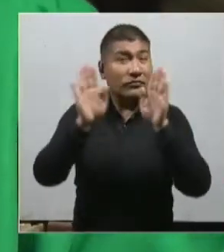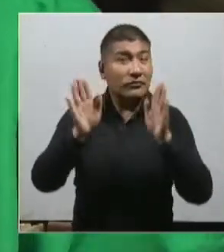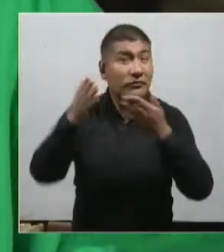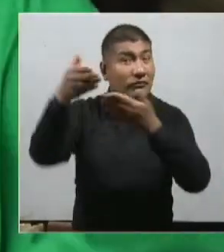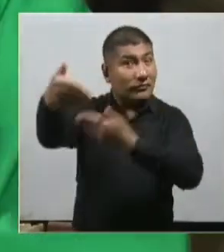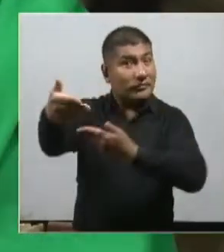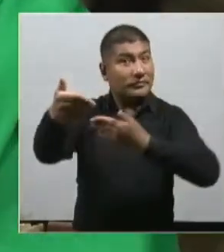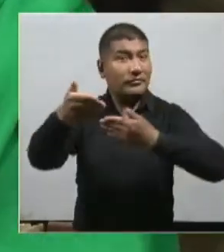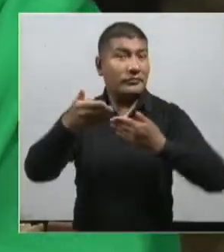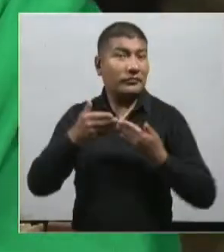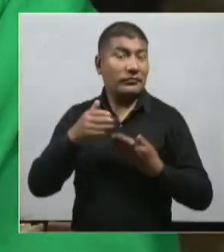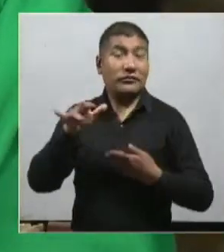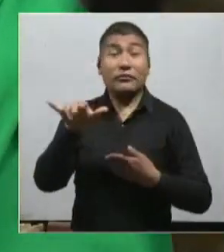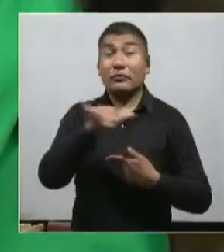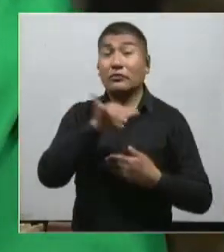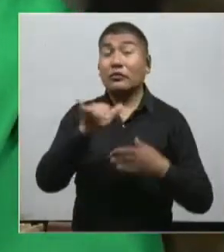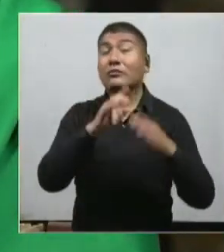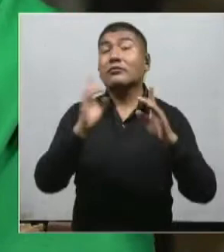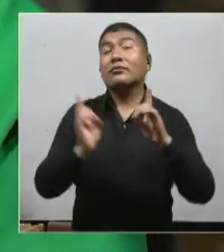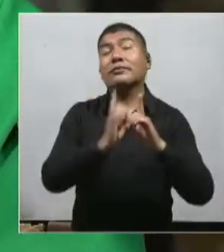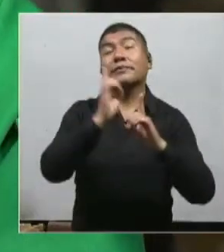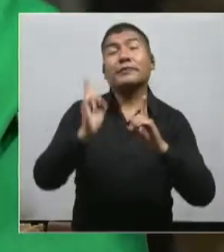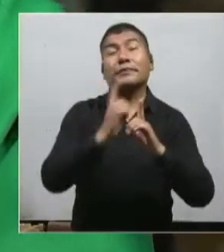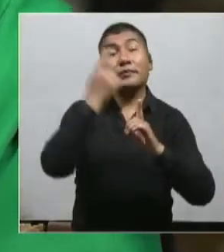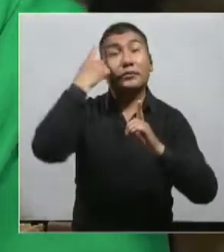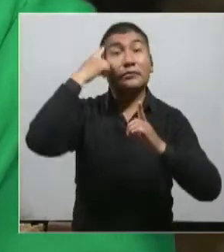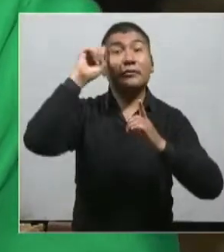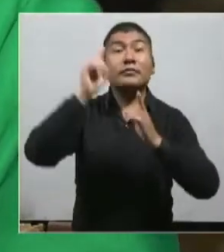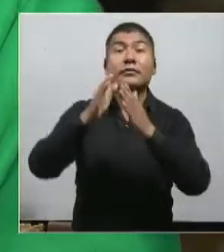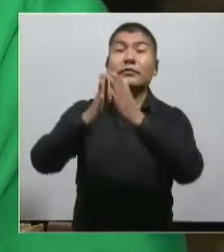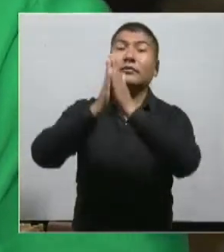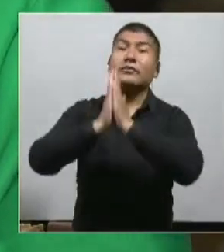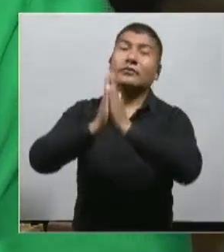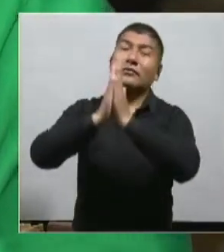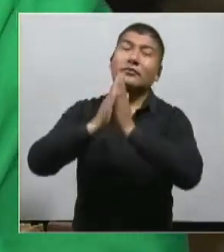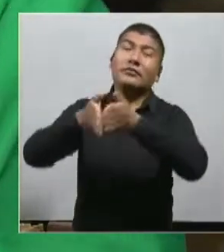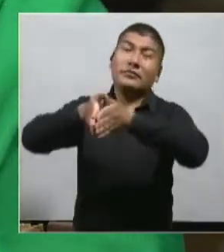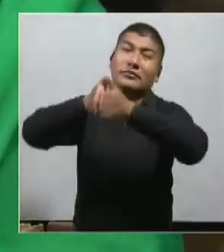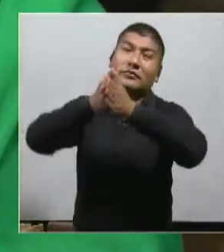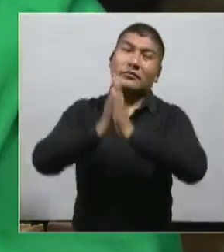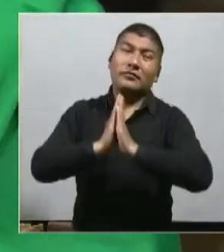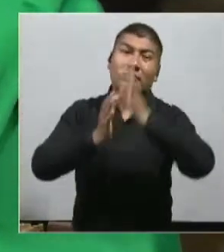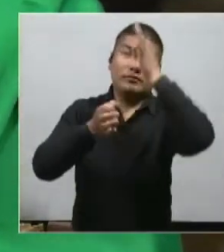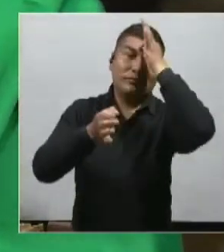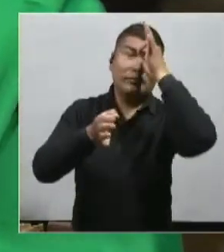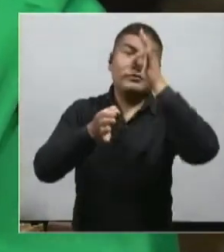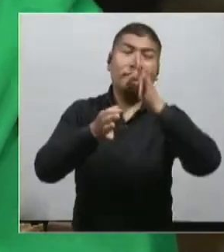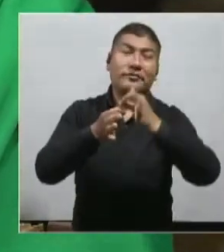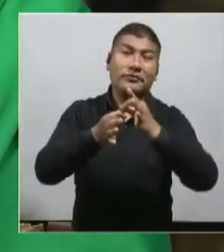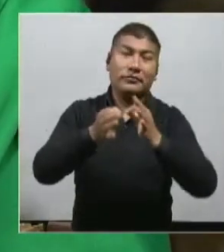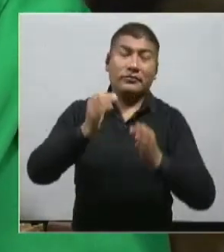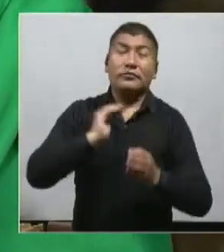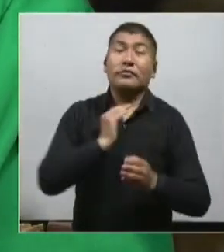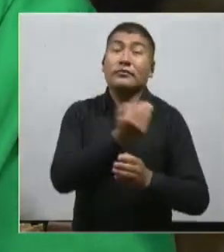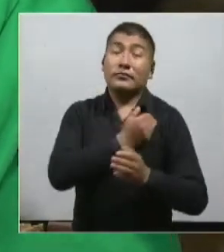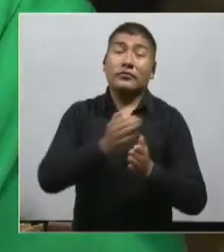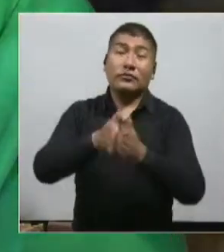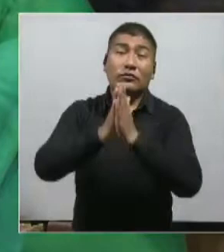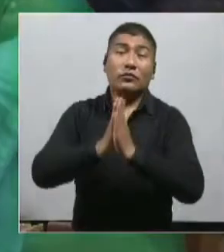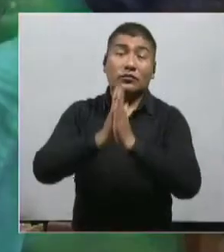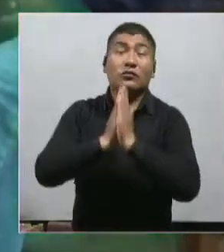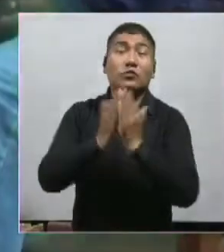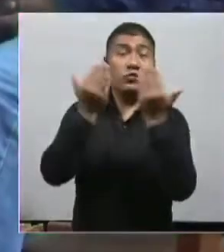invitados como los discípulos a orar pidiendo fe. Nuestra oración hoy debe